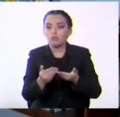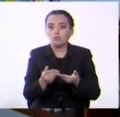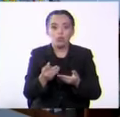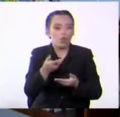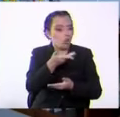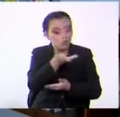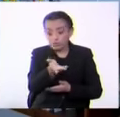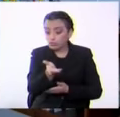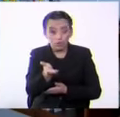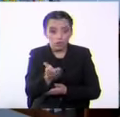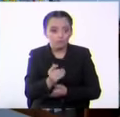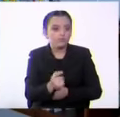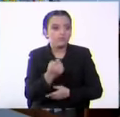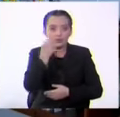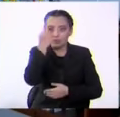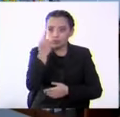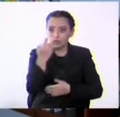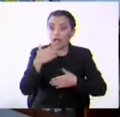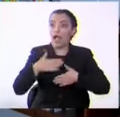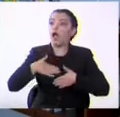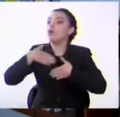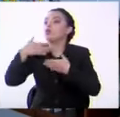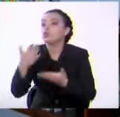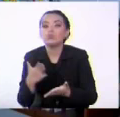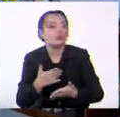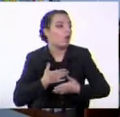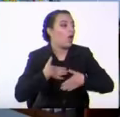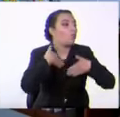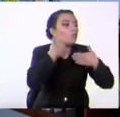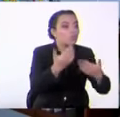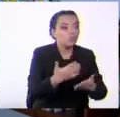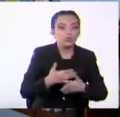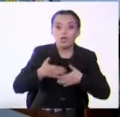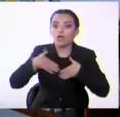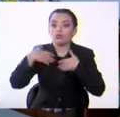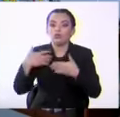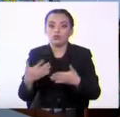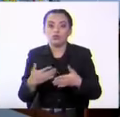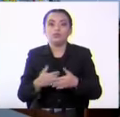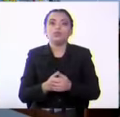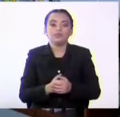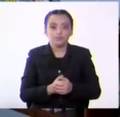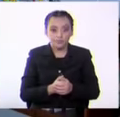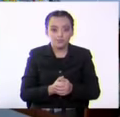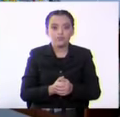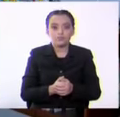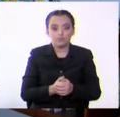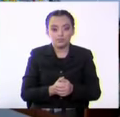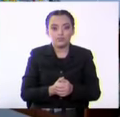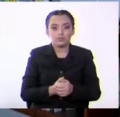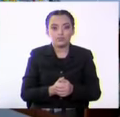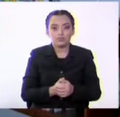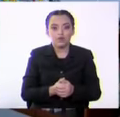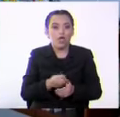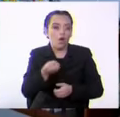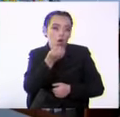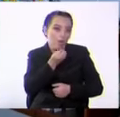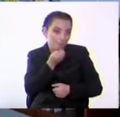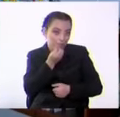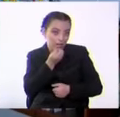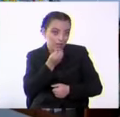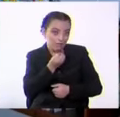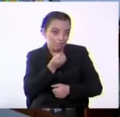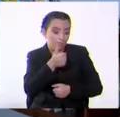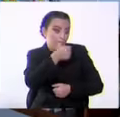nos brinda algún beneficio. Por ejemplo, si fuera algo como comida a domicilio, la comida sería